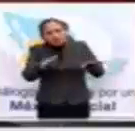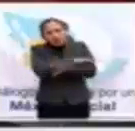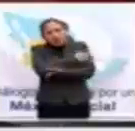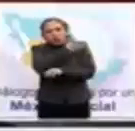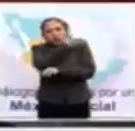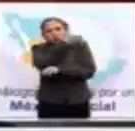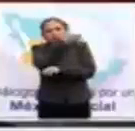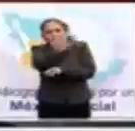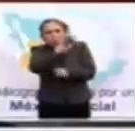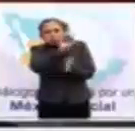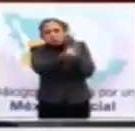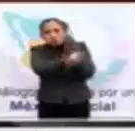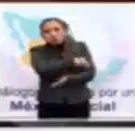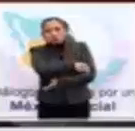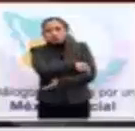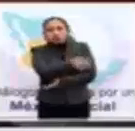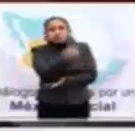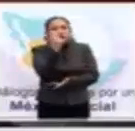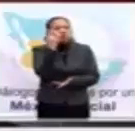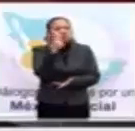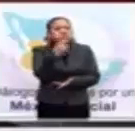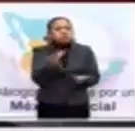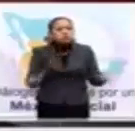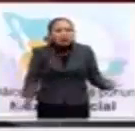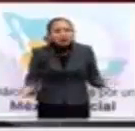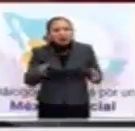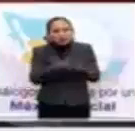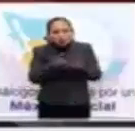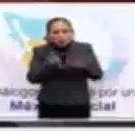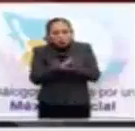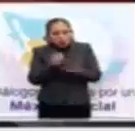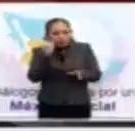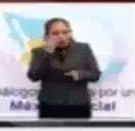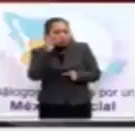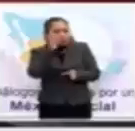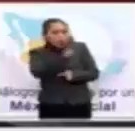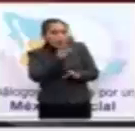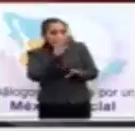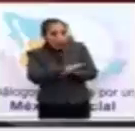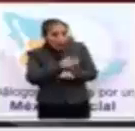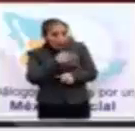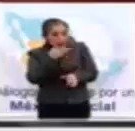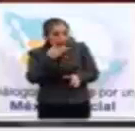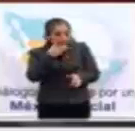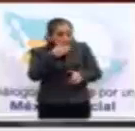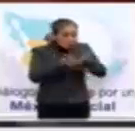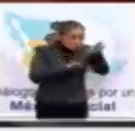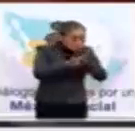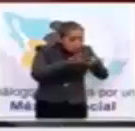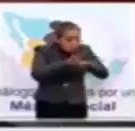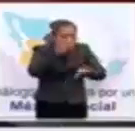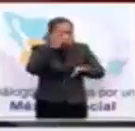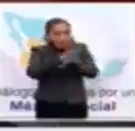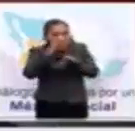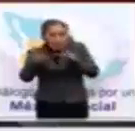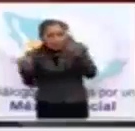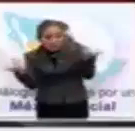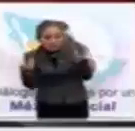una reforma y cómo la vamos a medir. ¿Queremos mayor productividad, más